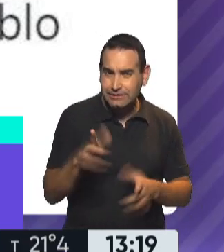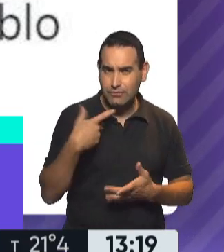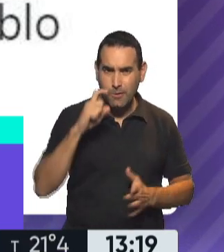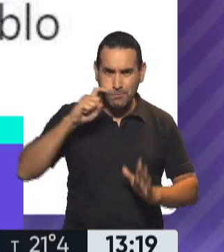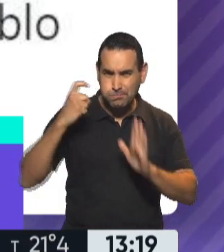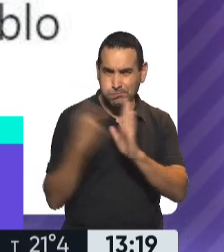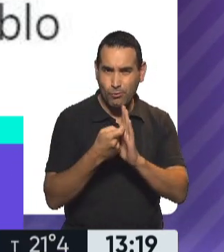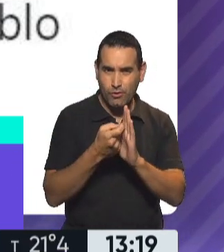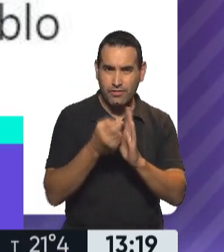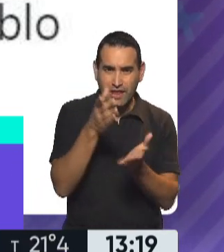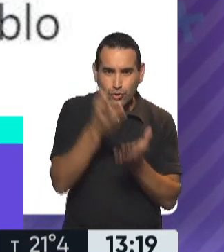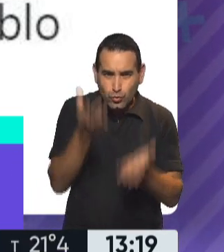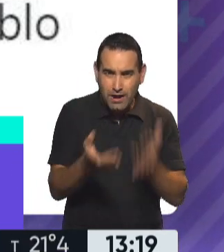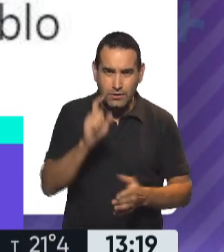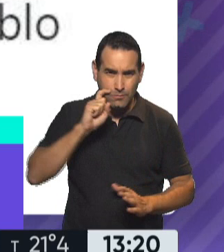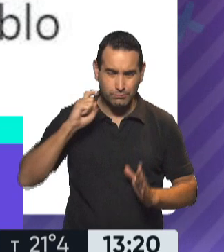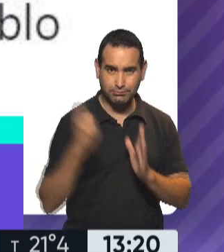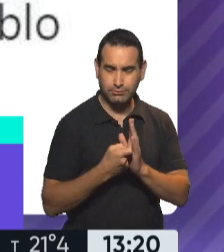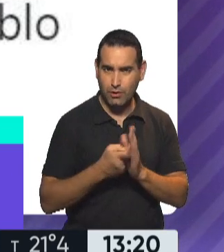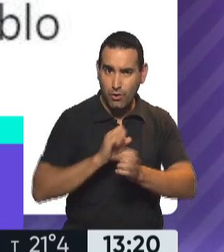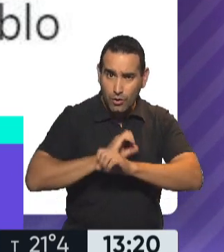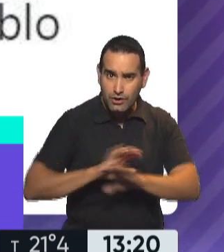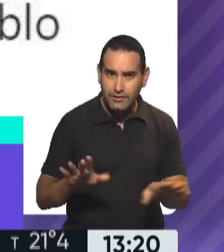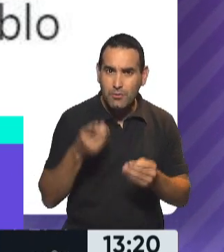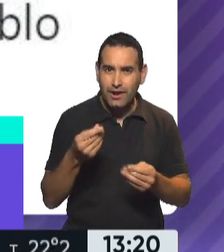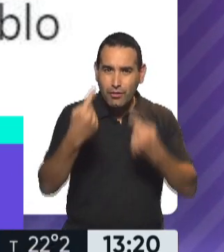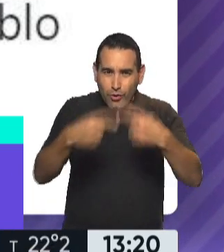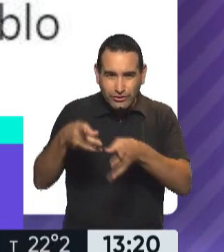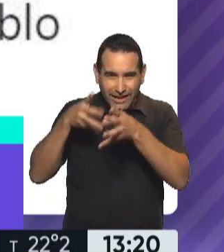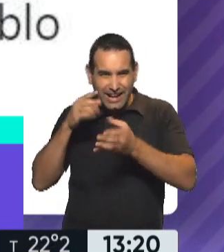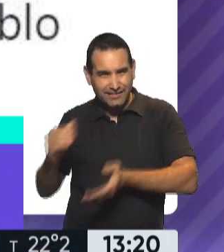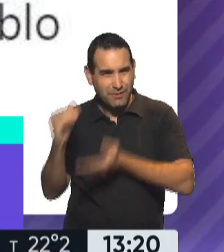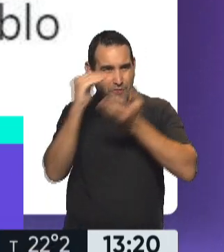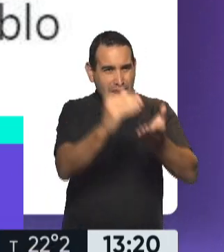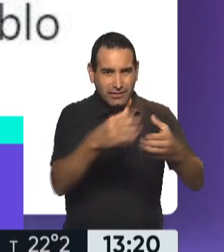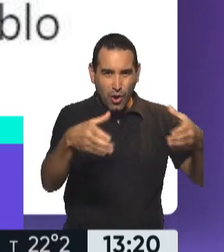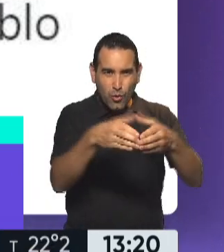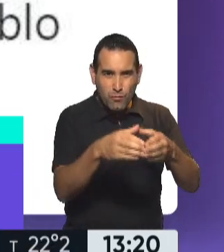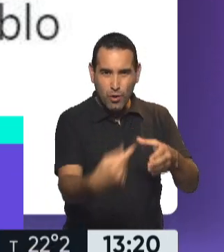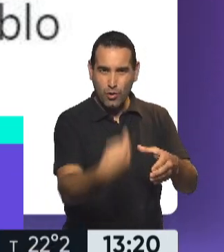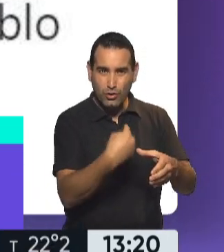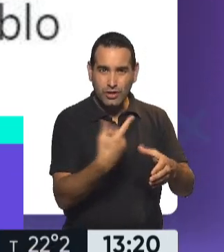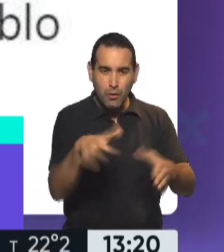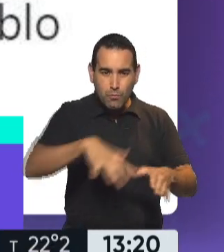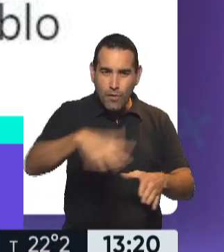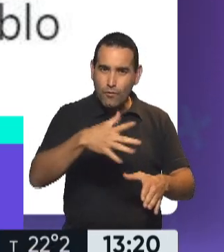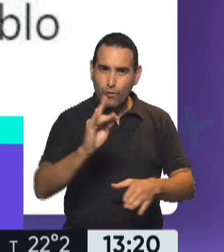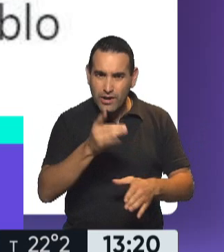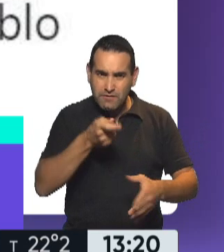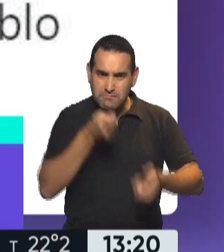delito de lesa humanidad tan abominable como el enviar material bélico a los golpistas para matar al pueblo